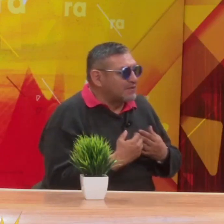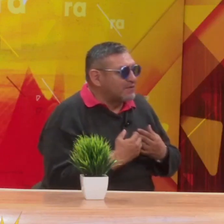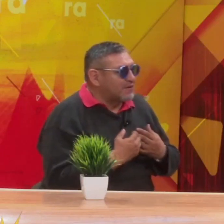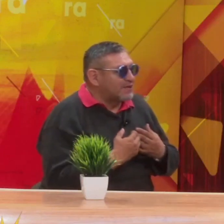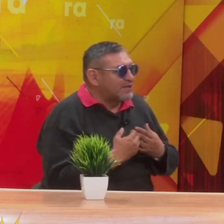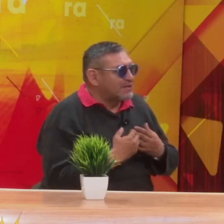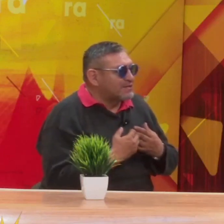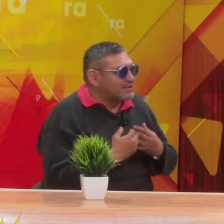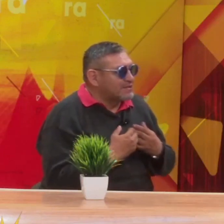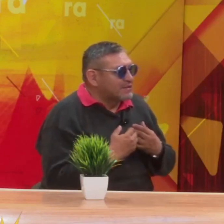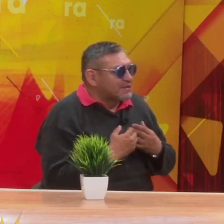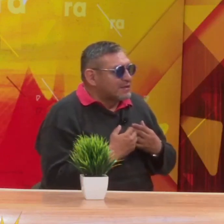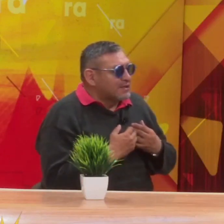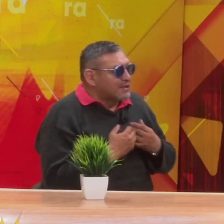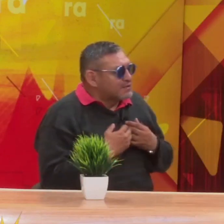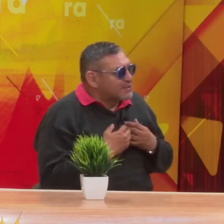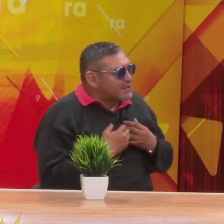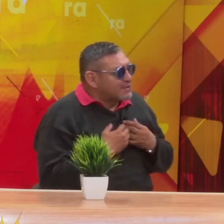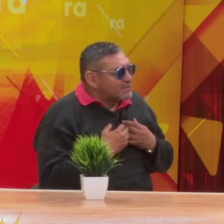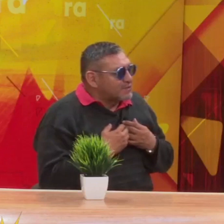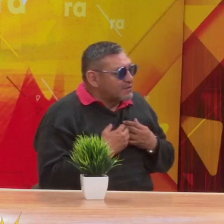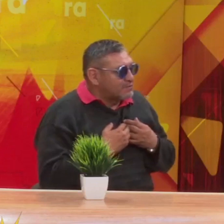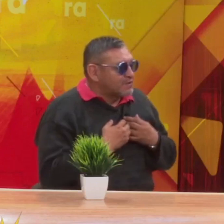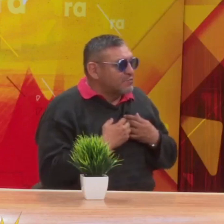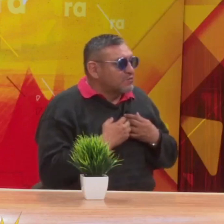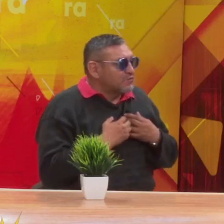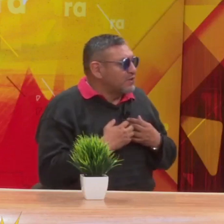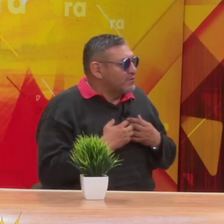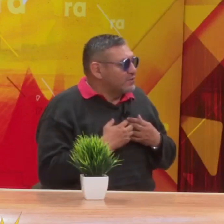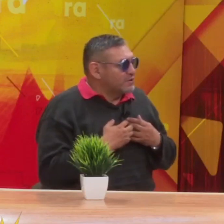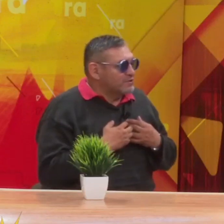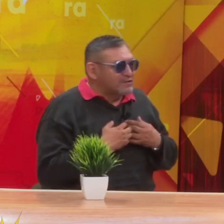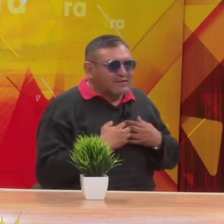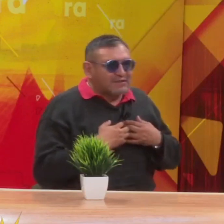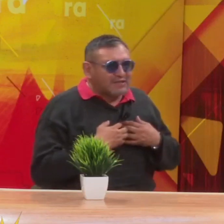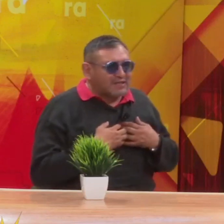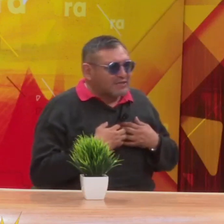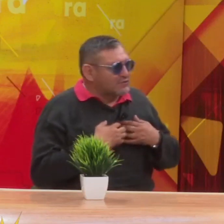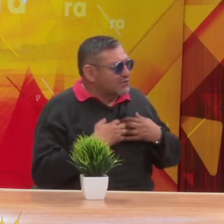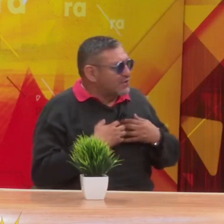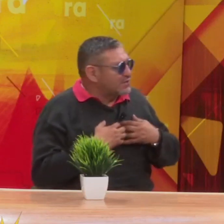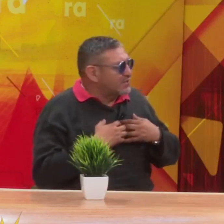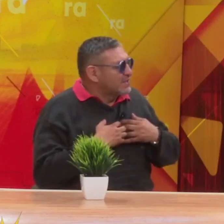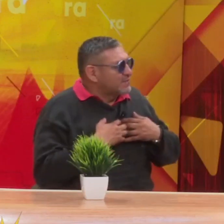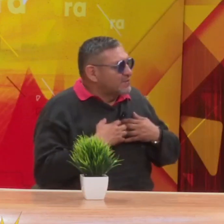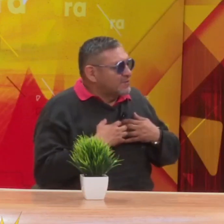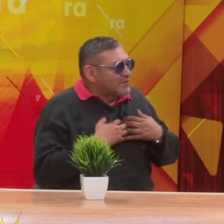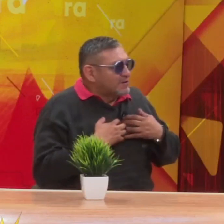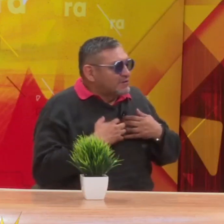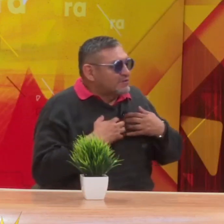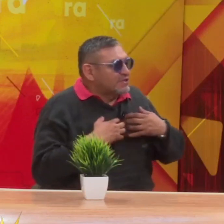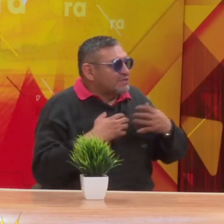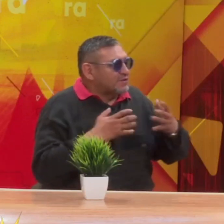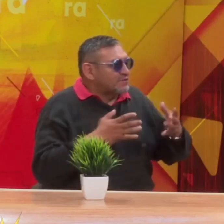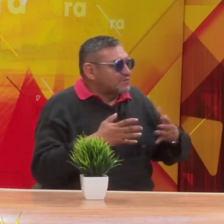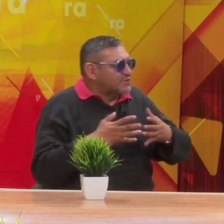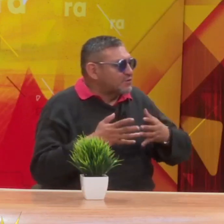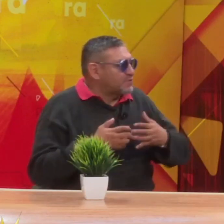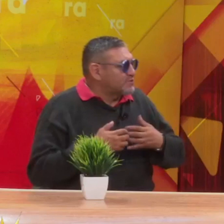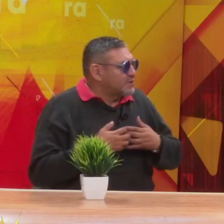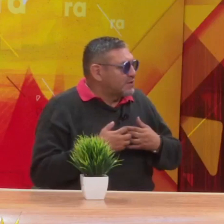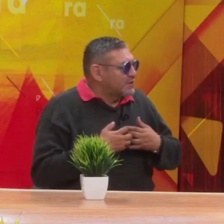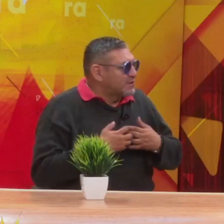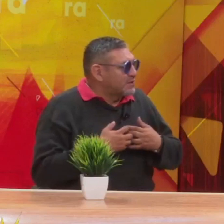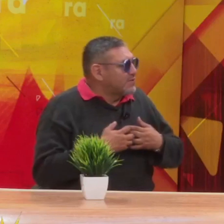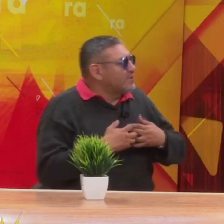transmiten lo que él quiere decir. El rey te transmite un tipo frío que solo le interesa a él, su riqueza para su esposa,